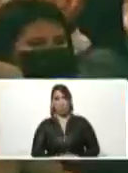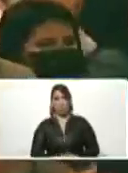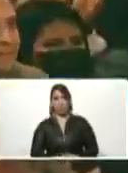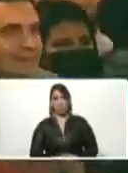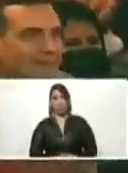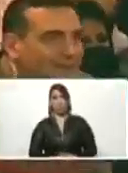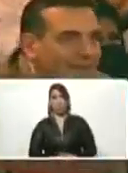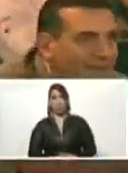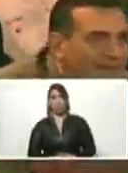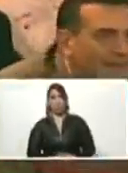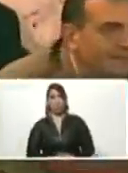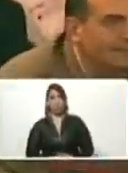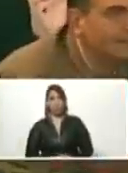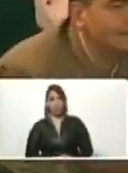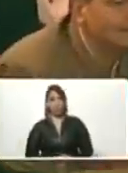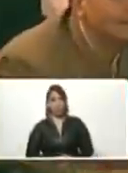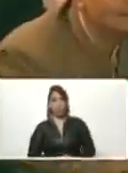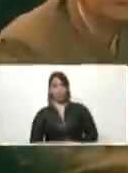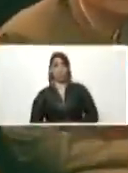Dagoberto Rodríguez,